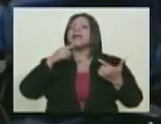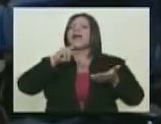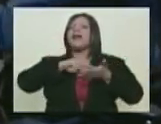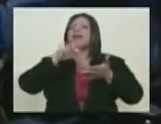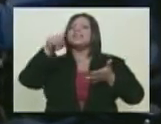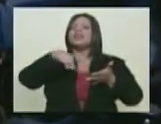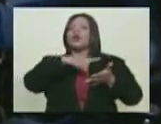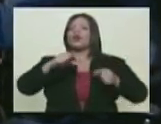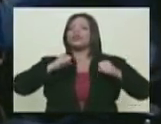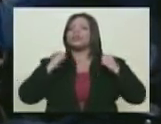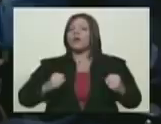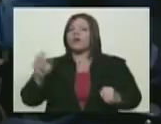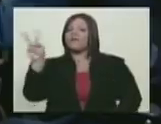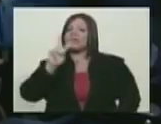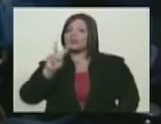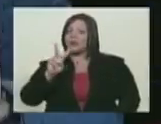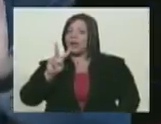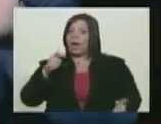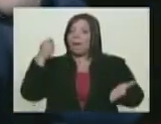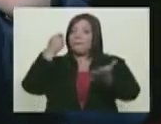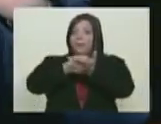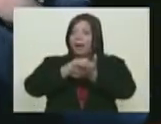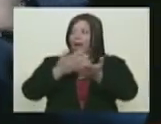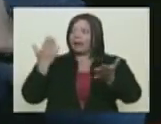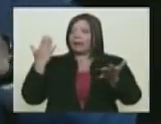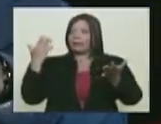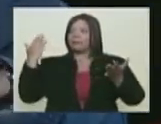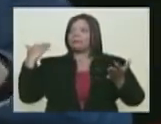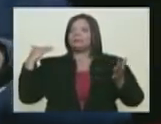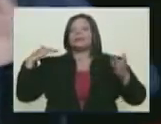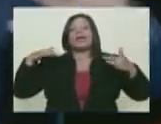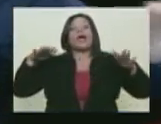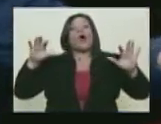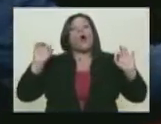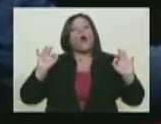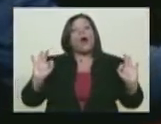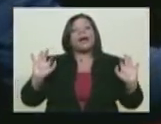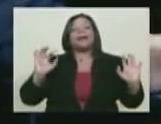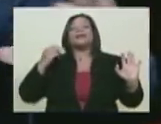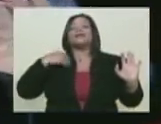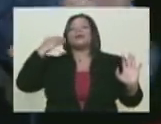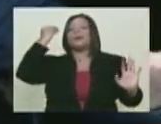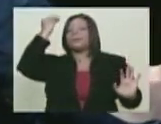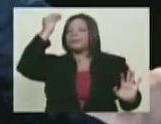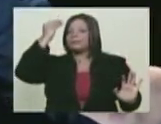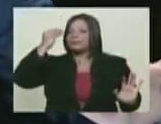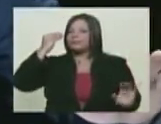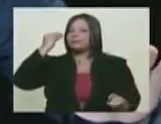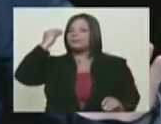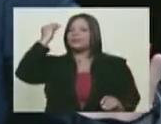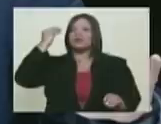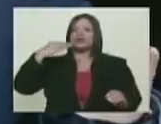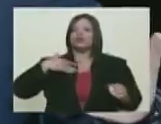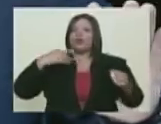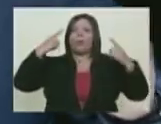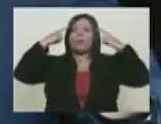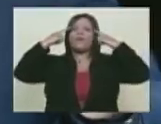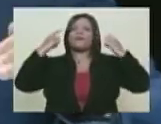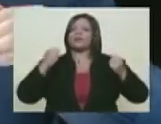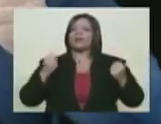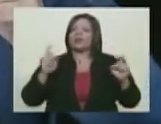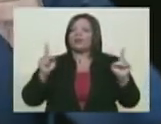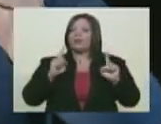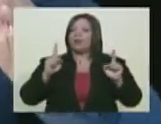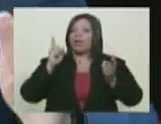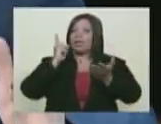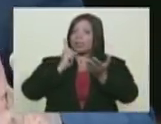pagado, se supone, dice uno desde la ignorancia, yo estoy de último en la fila de los que saben de eso, se supone que